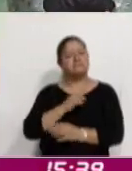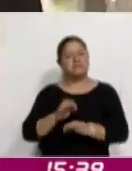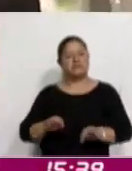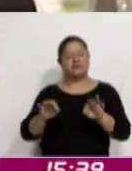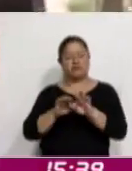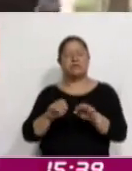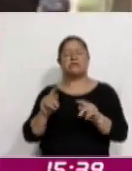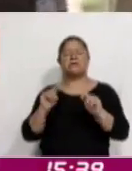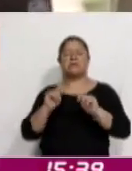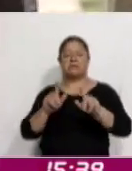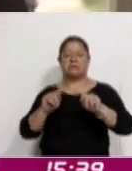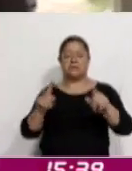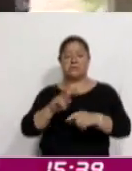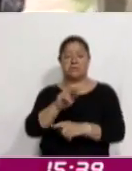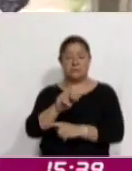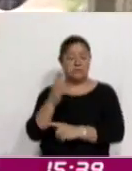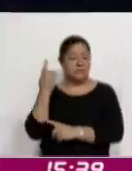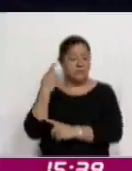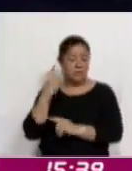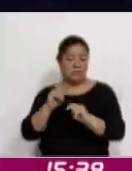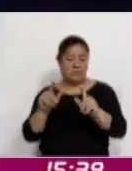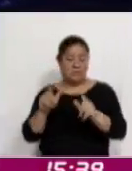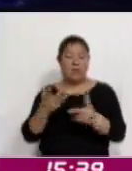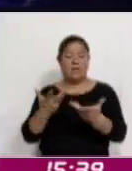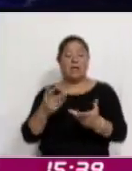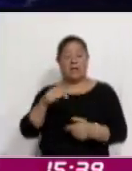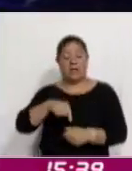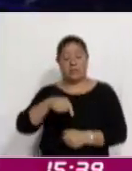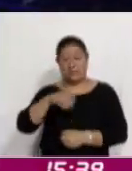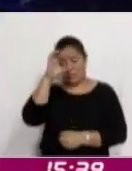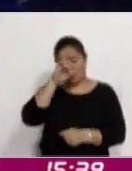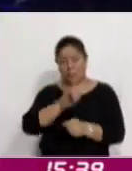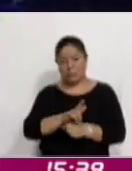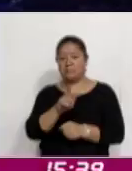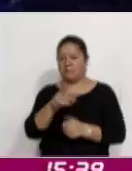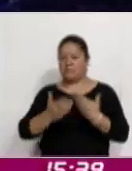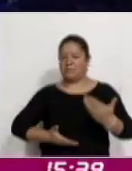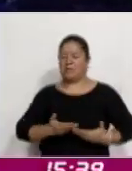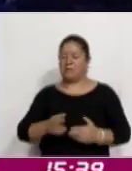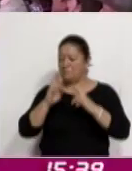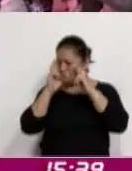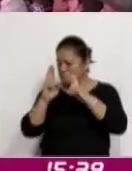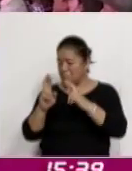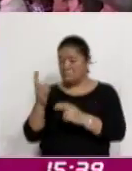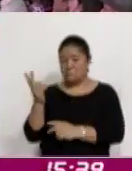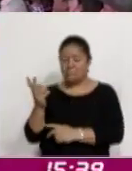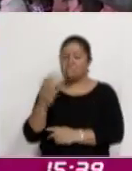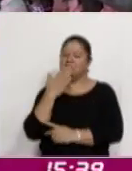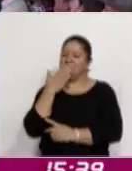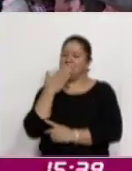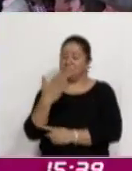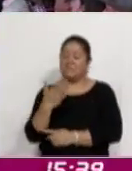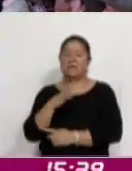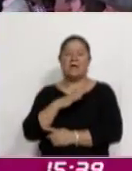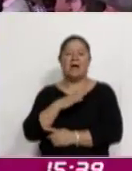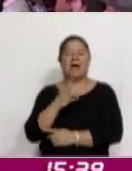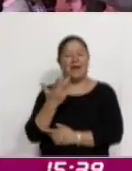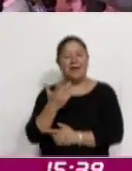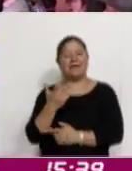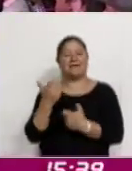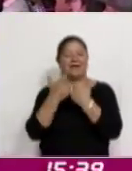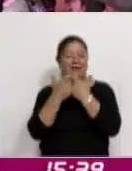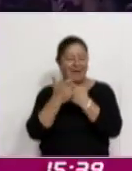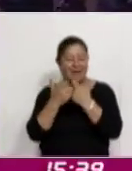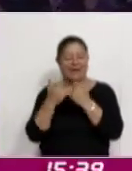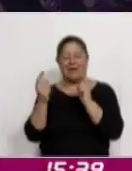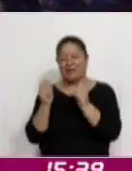Radio Tlaxcala en la vida cultural de la entidad. Por ello, este baile representa un merecido homenaje a estas emisoras que han brindado entretenimiento y compañía